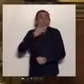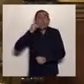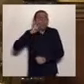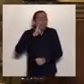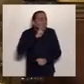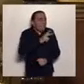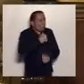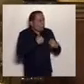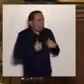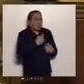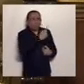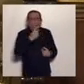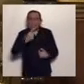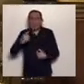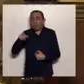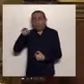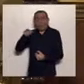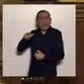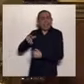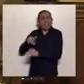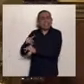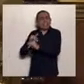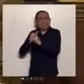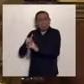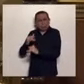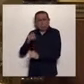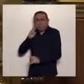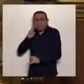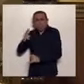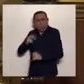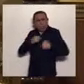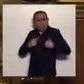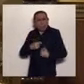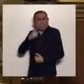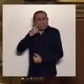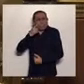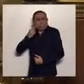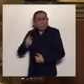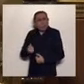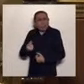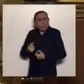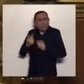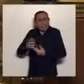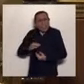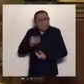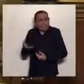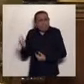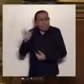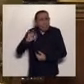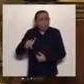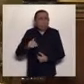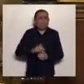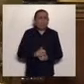uno y en San José reconoció un corazón de padre, capaz de dar y generar vida en lo